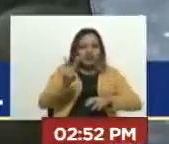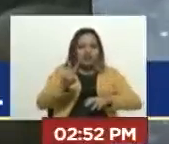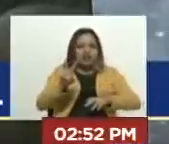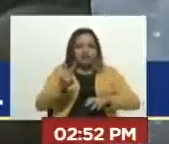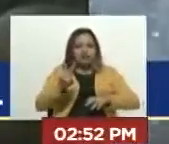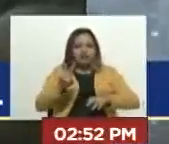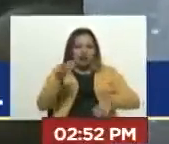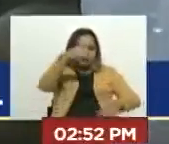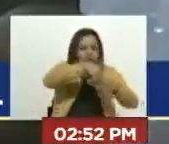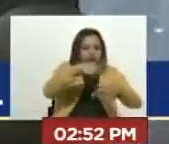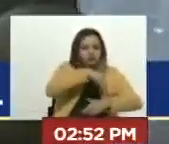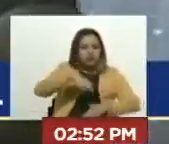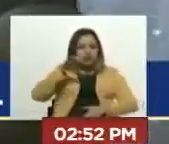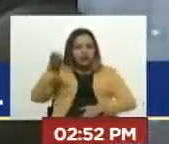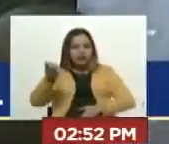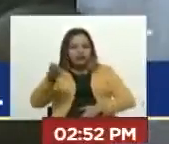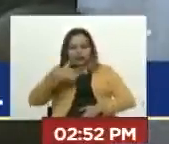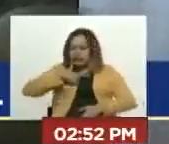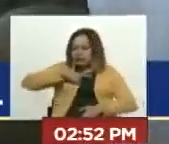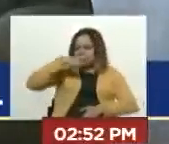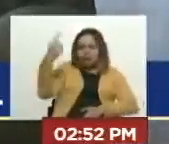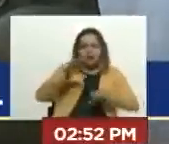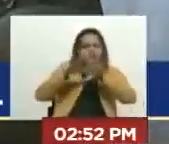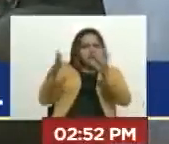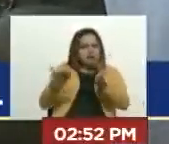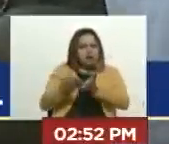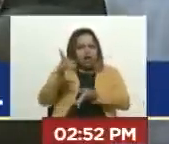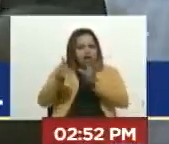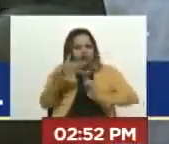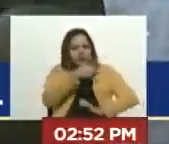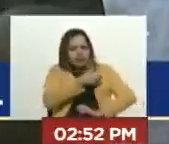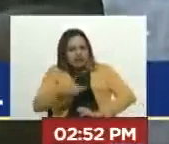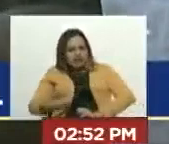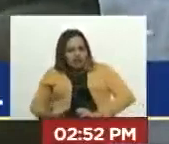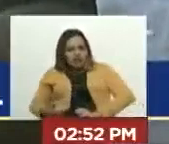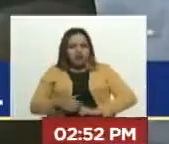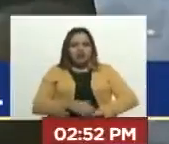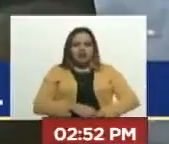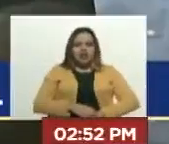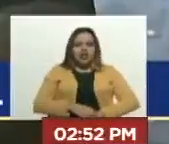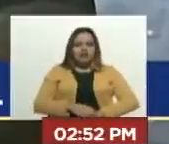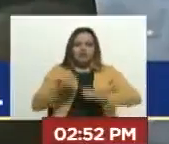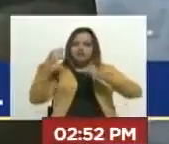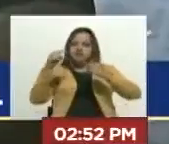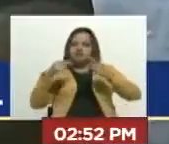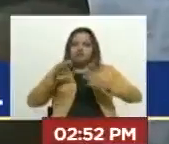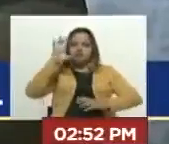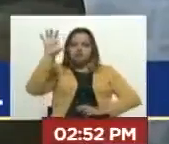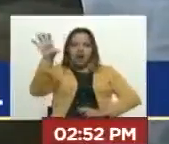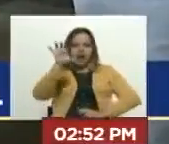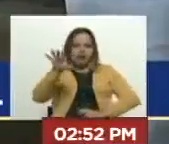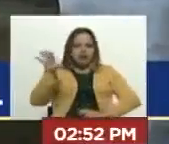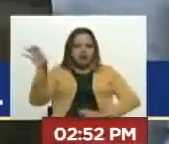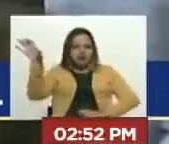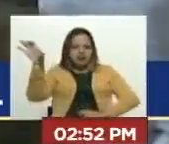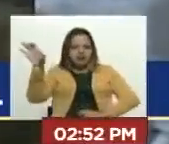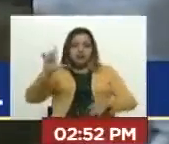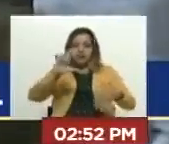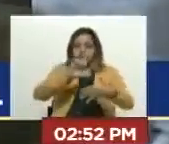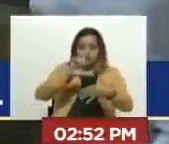país. Vergüenza para el mundo que algunos presidentes de países de la